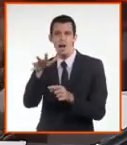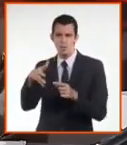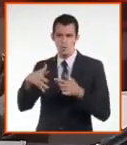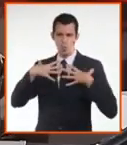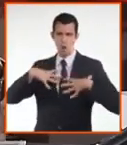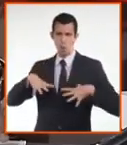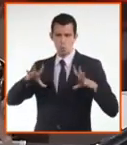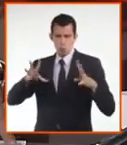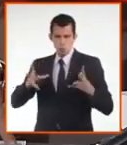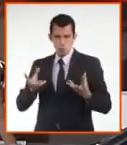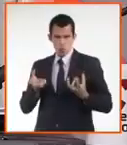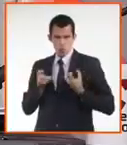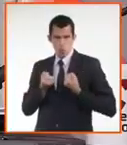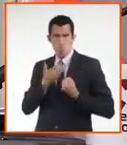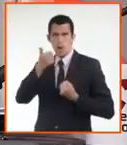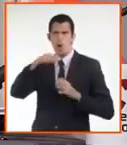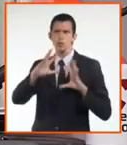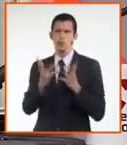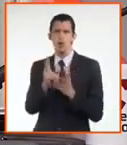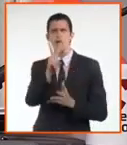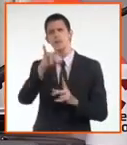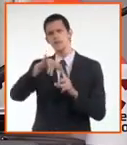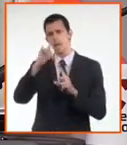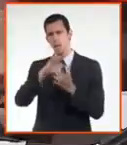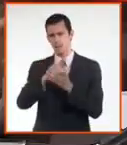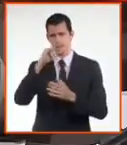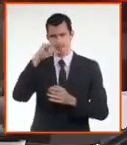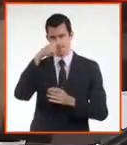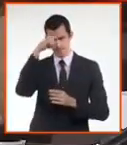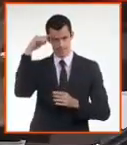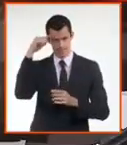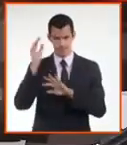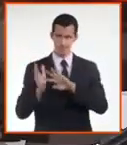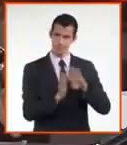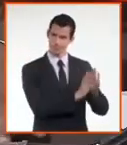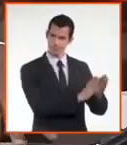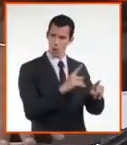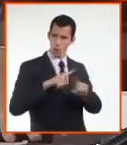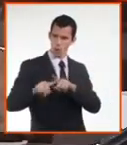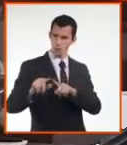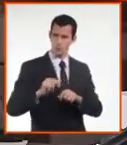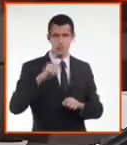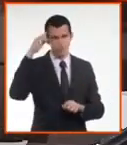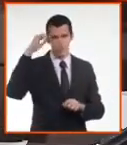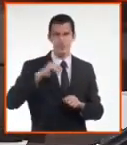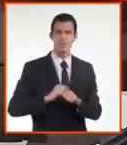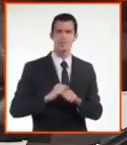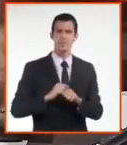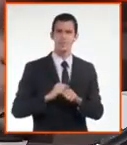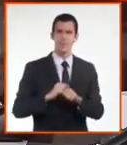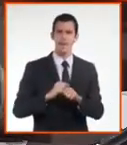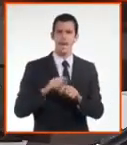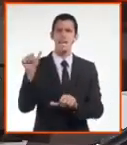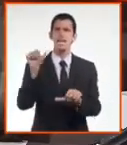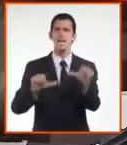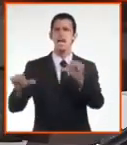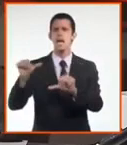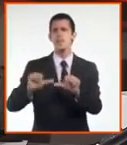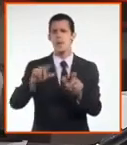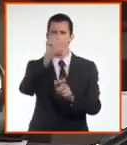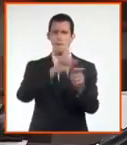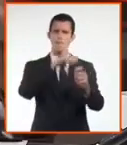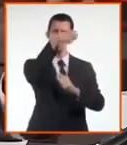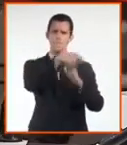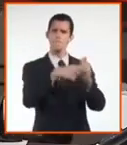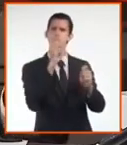un ejemplo eso está acaso si el almidón de maíz entra en el grupo de derivados del maíz sea almidón